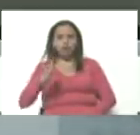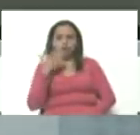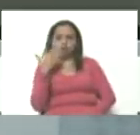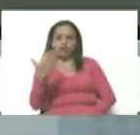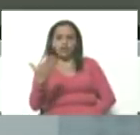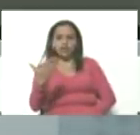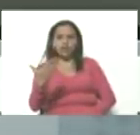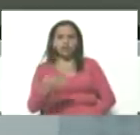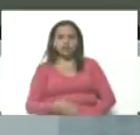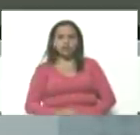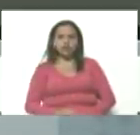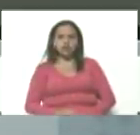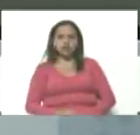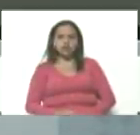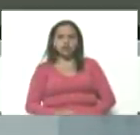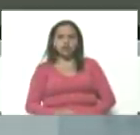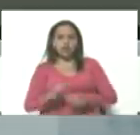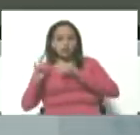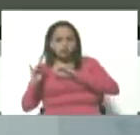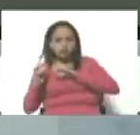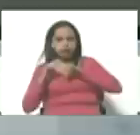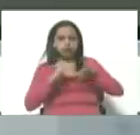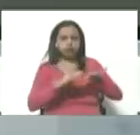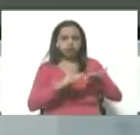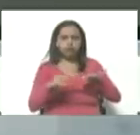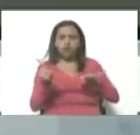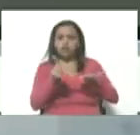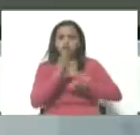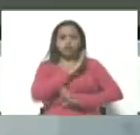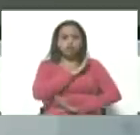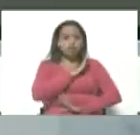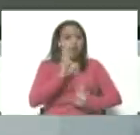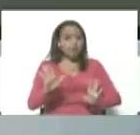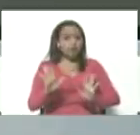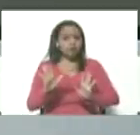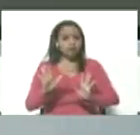de contaminación. Si no los tuviéramos,